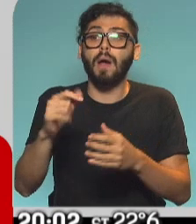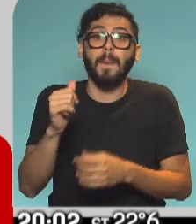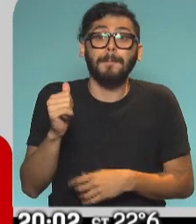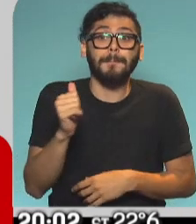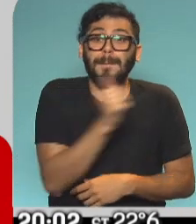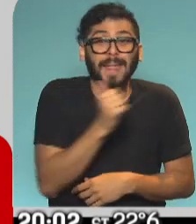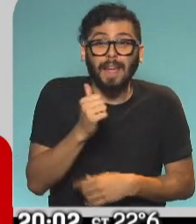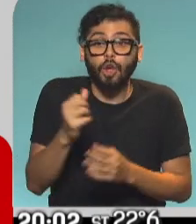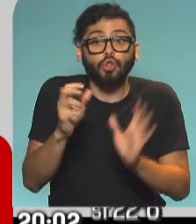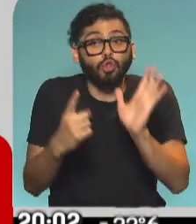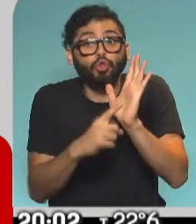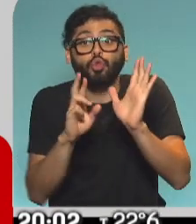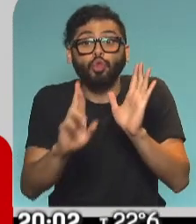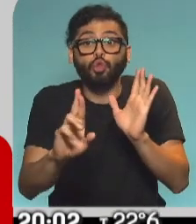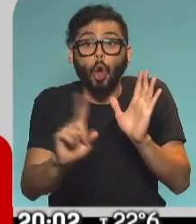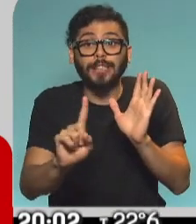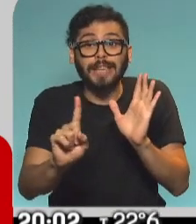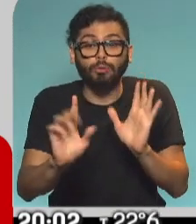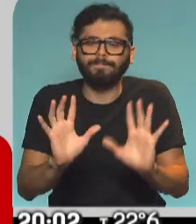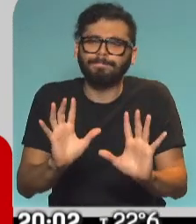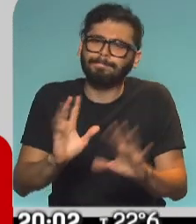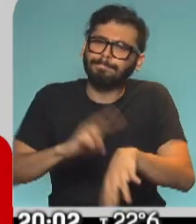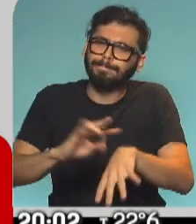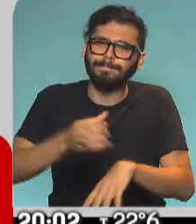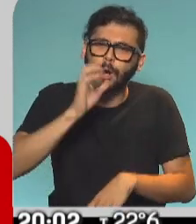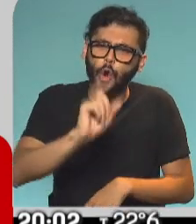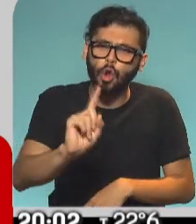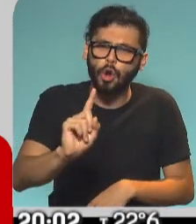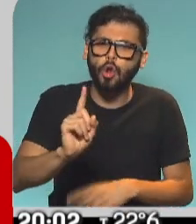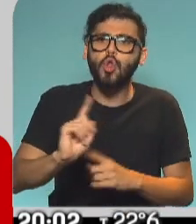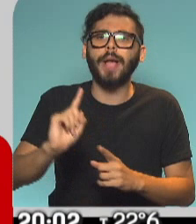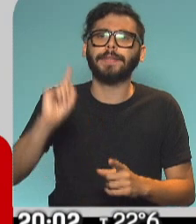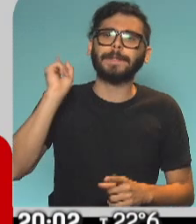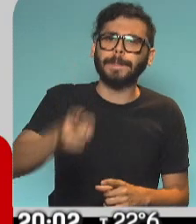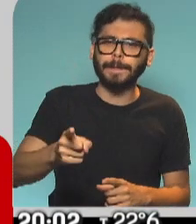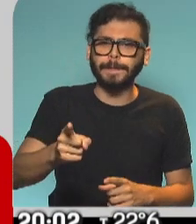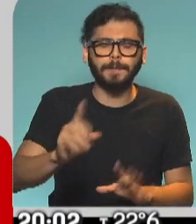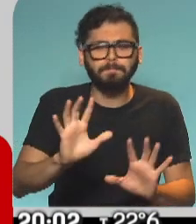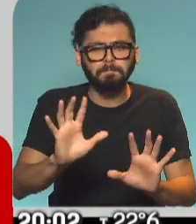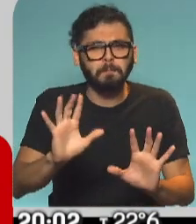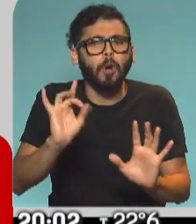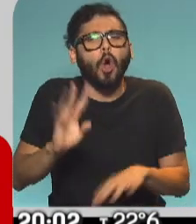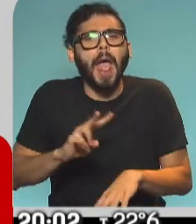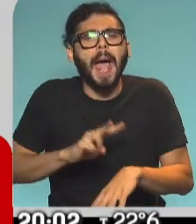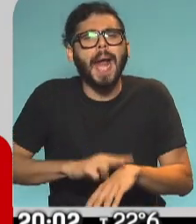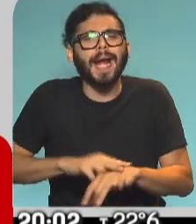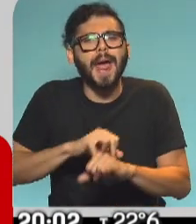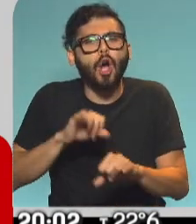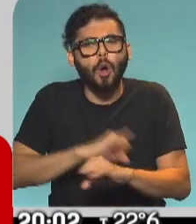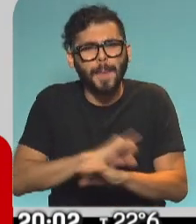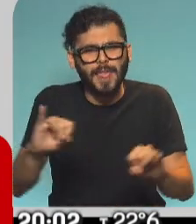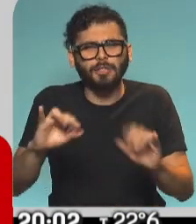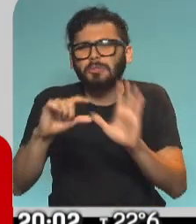autorizados, no una obligación, sino una recomendación. Y leemos lo